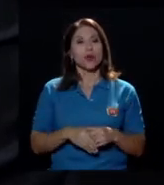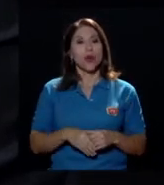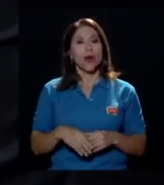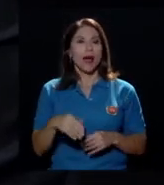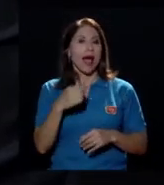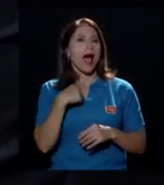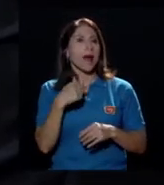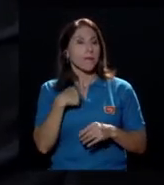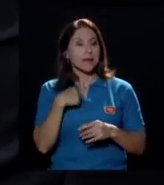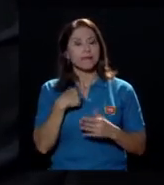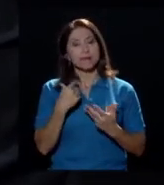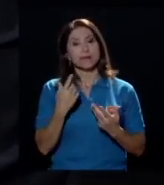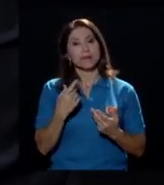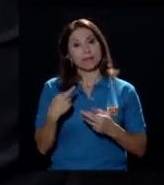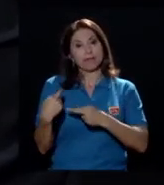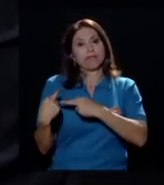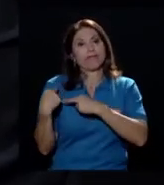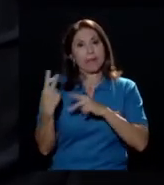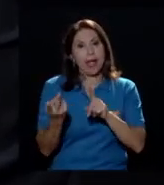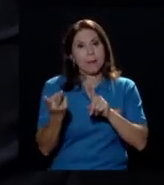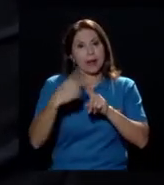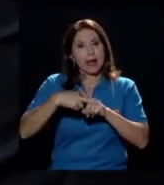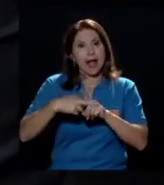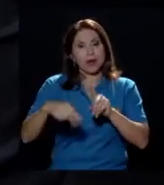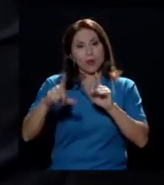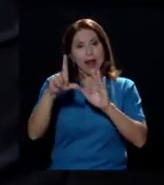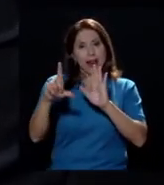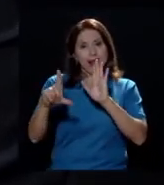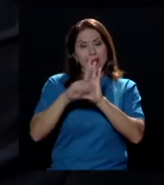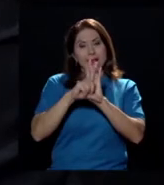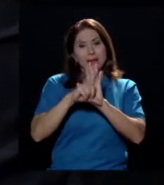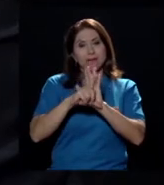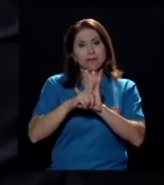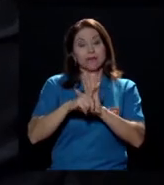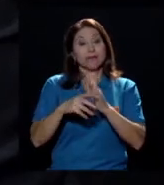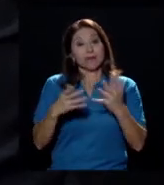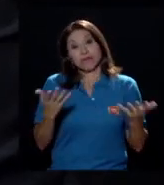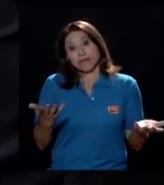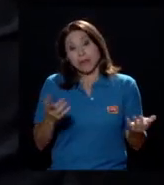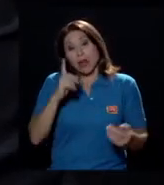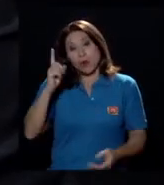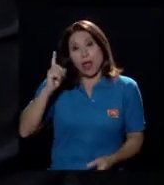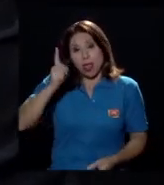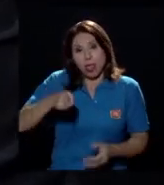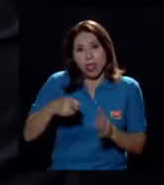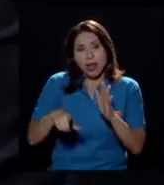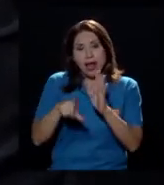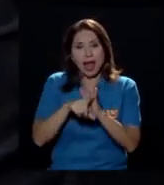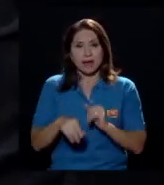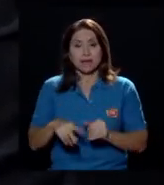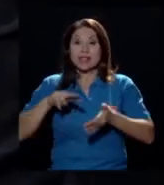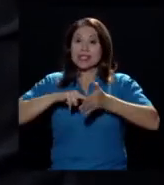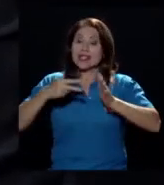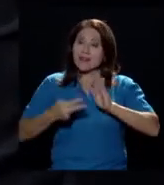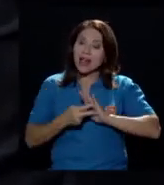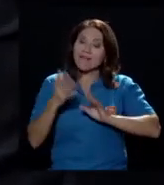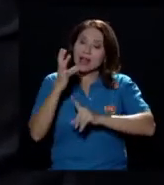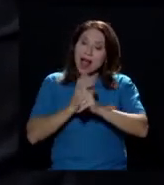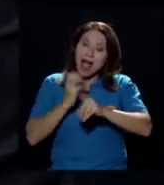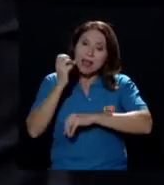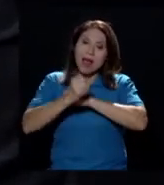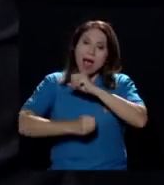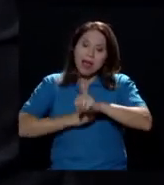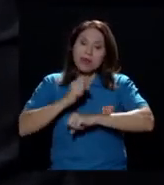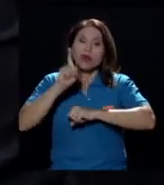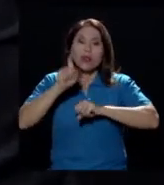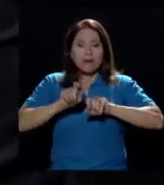aplicar una ley que era una disposición legal, me tocó como la vez que era dar un informe año a año del